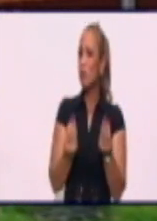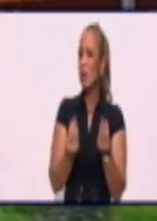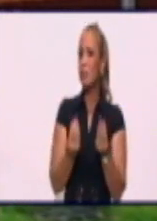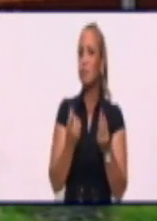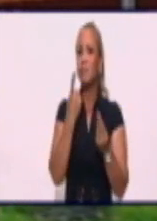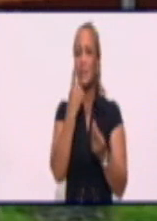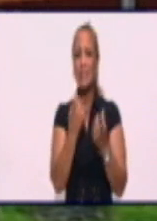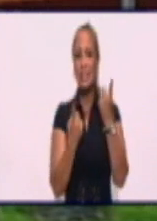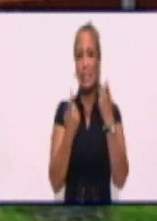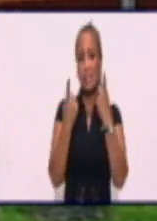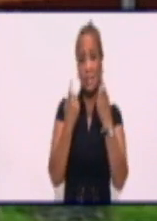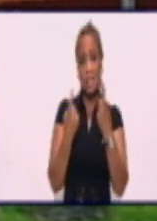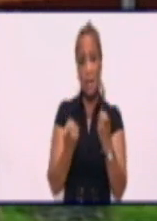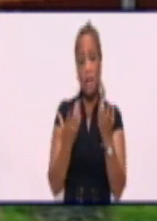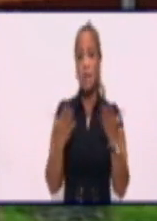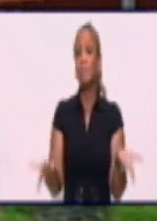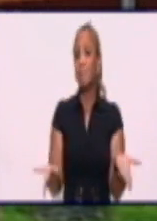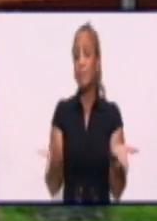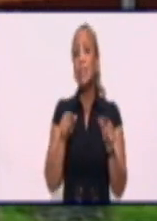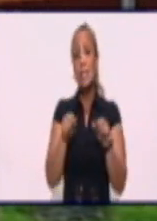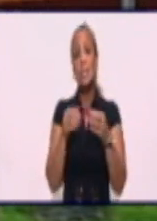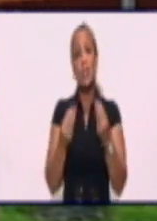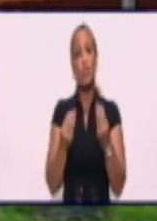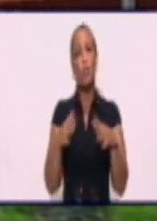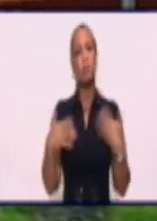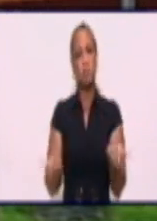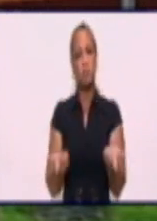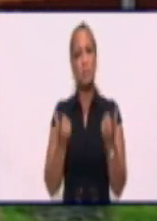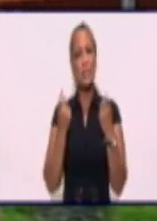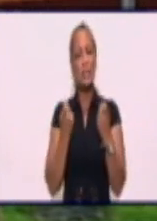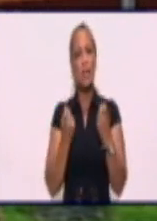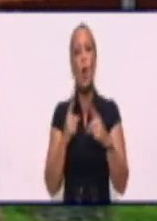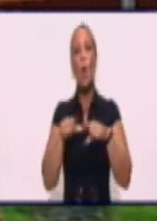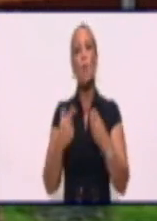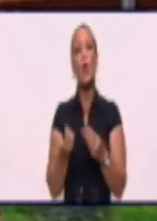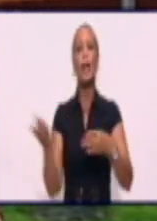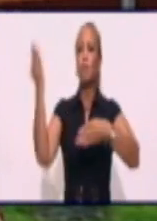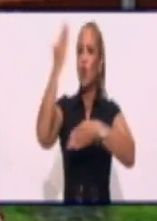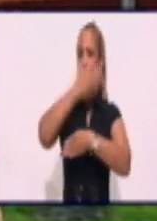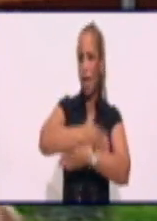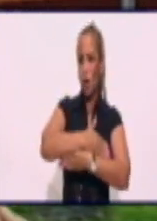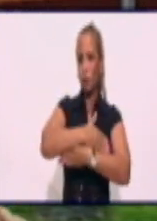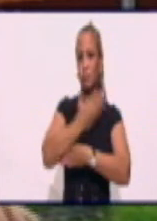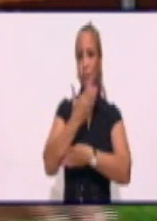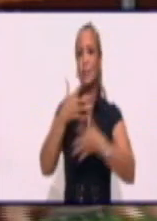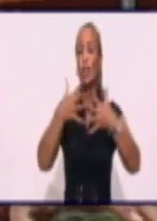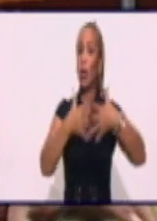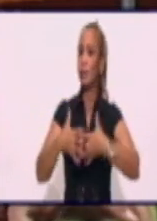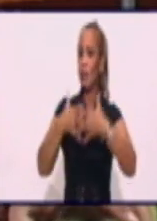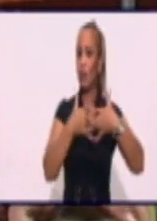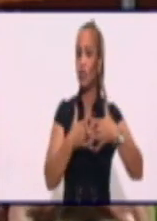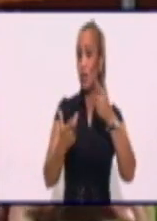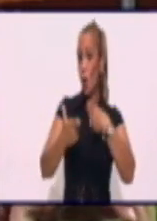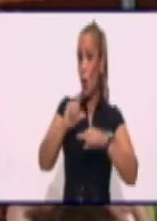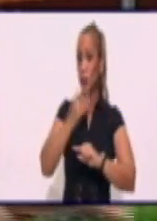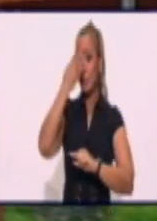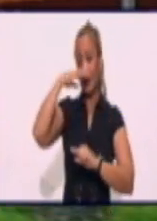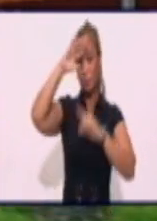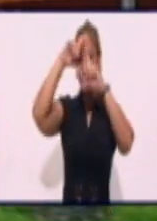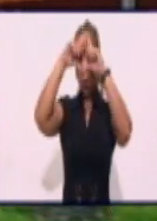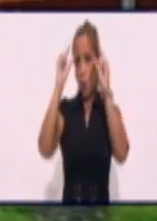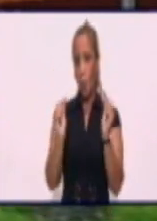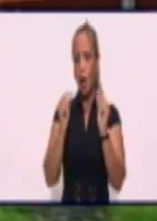carencias están dadas fundamentalmente por el bloqueo de los Estados Unidos contra Cuba. Y en los últimos días en